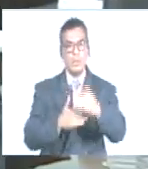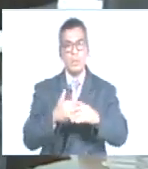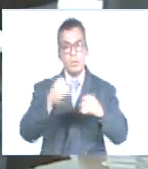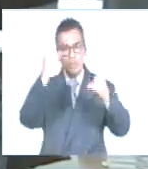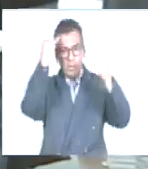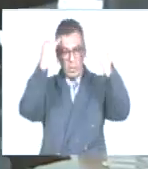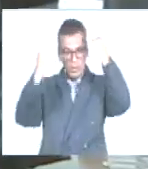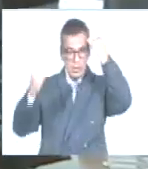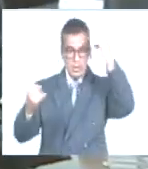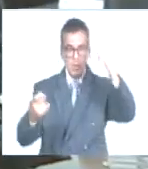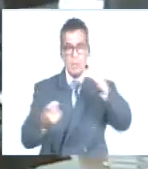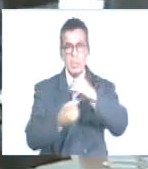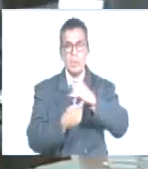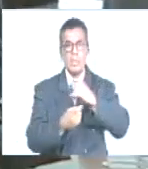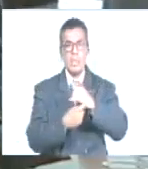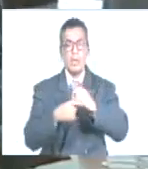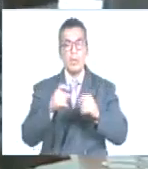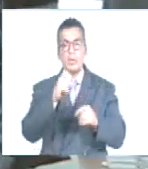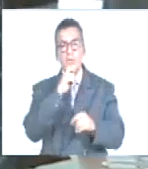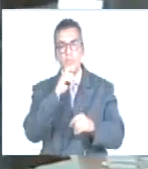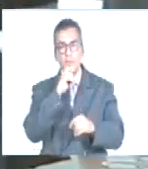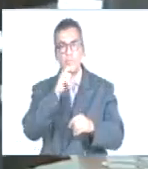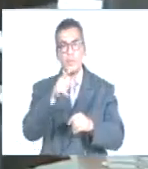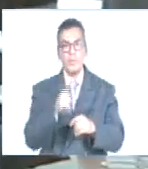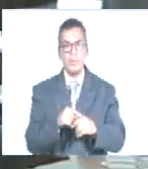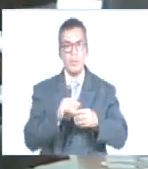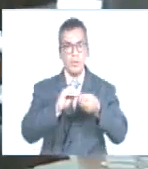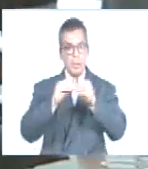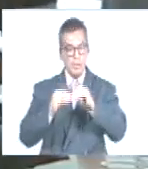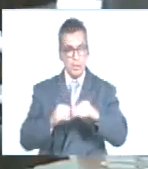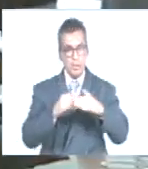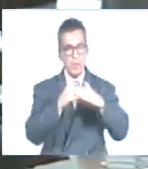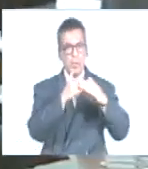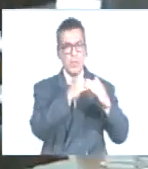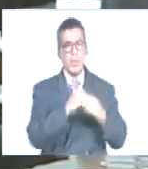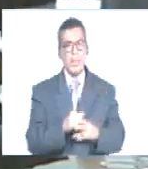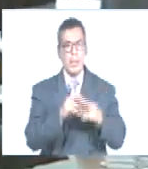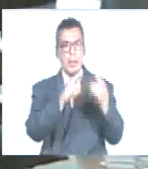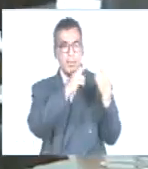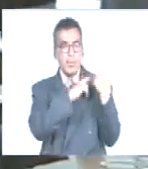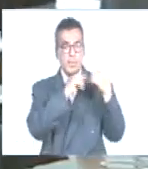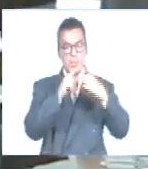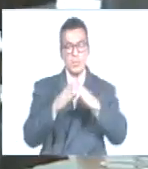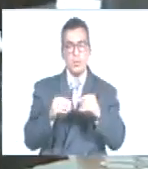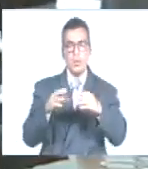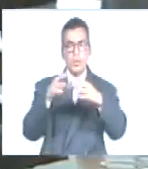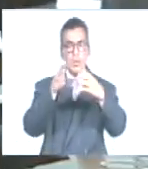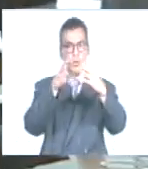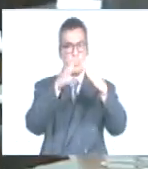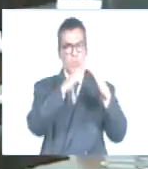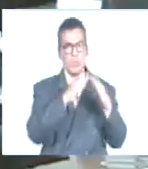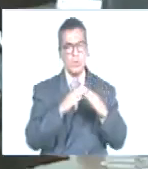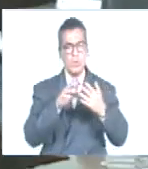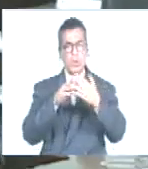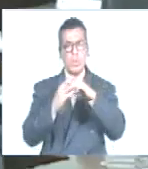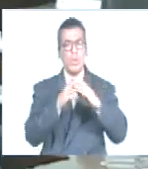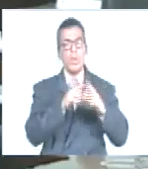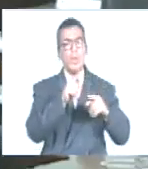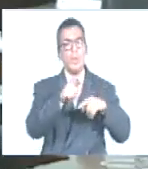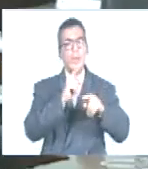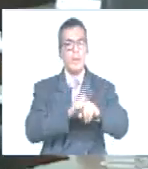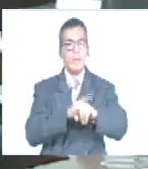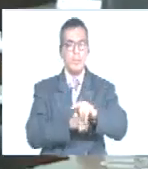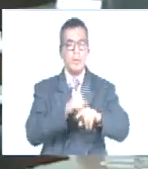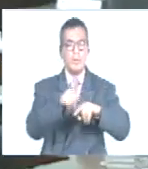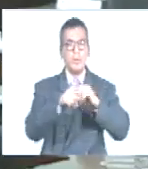inteligencia artificial, la dificultad para regularla y el peso de las corporaciones que en algunos momentos y en